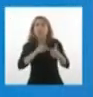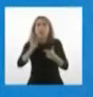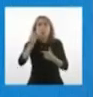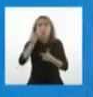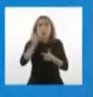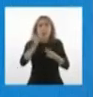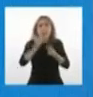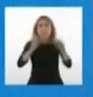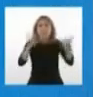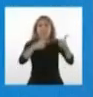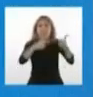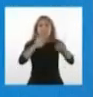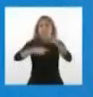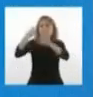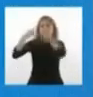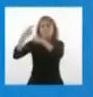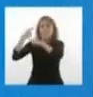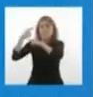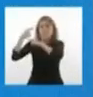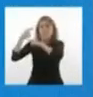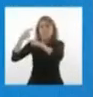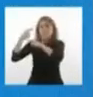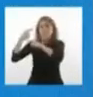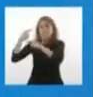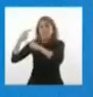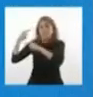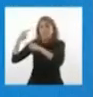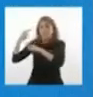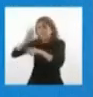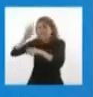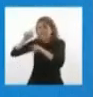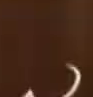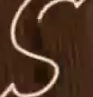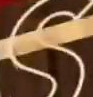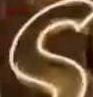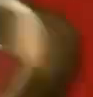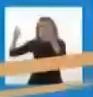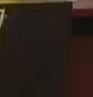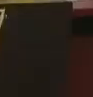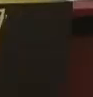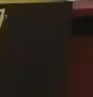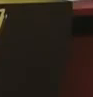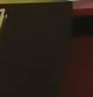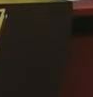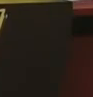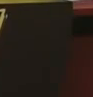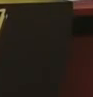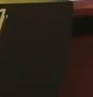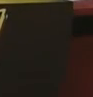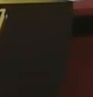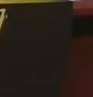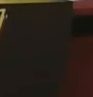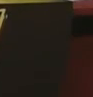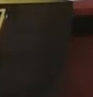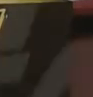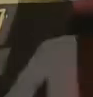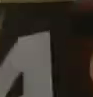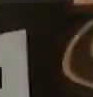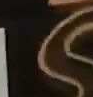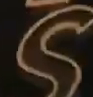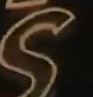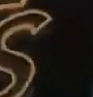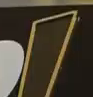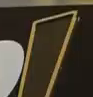yupi, el muñeco hecho que no, no sé, es un poco malo, pero bueno. Perfecto. Vamos a un corte y regresamos a la rapidita. se vaya, porque esto se pone todavía no se vaya.